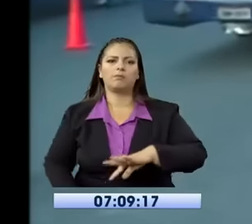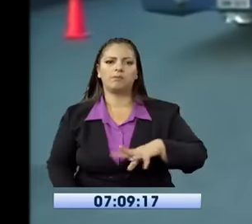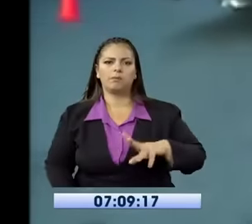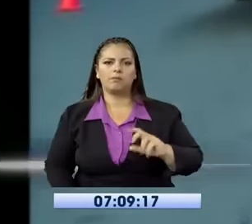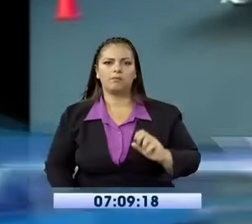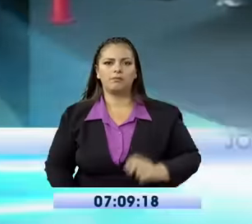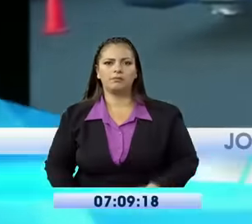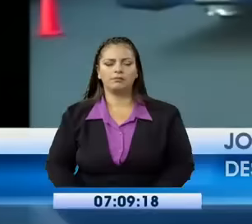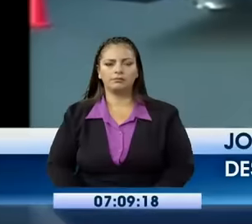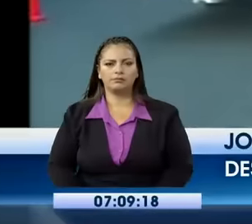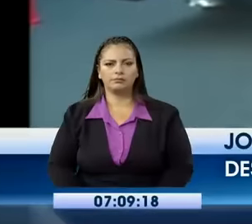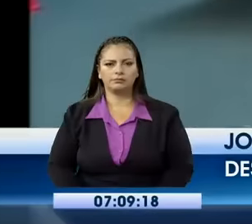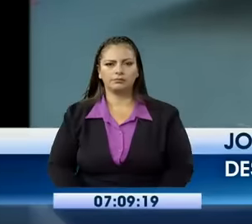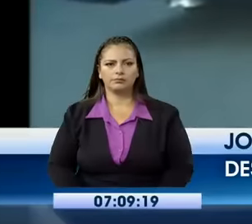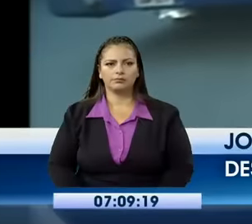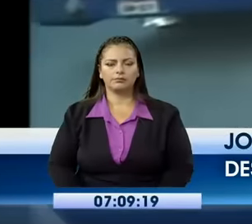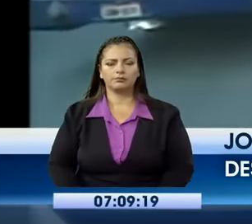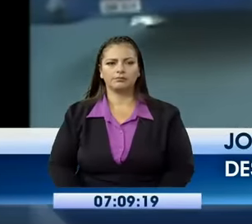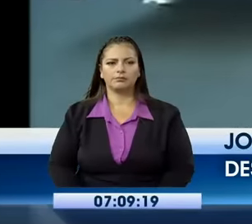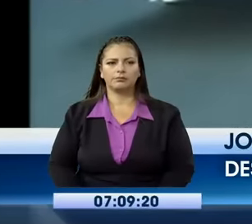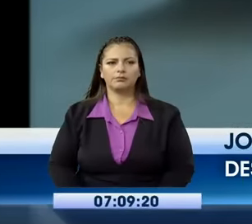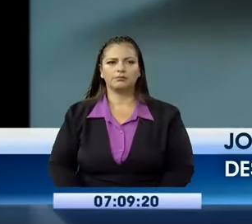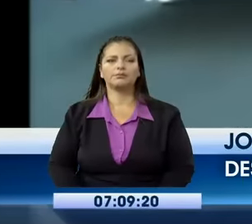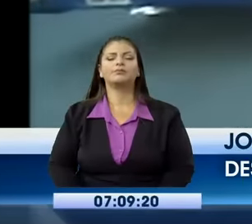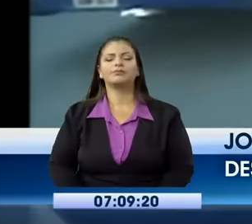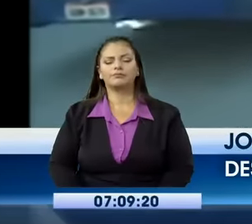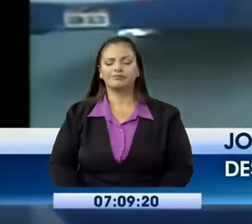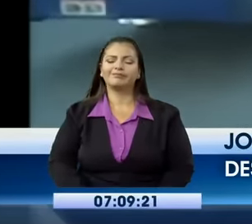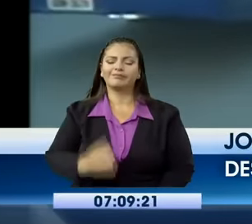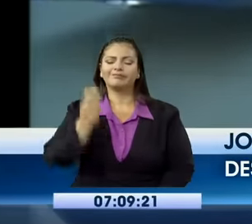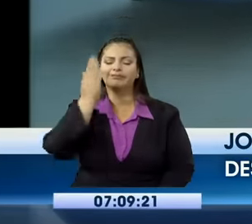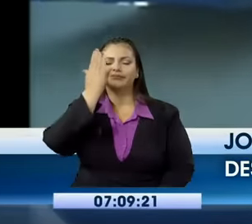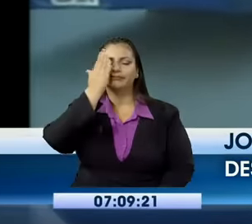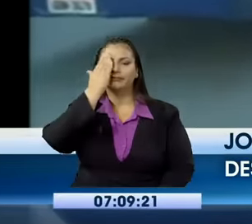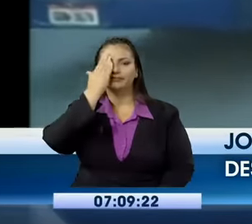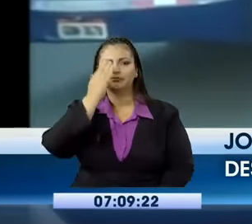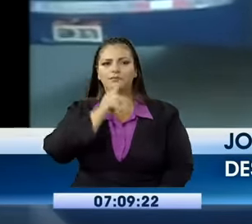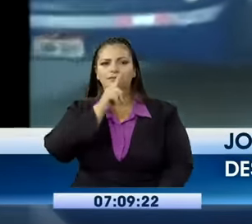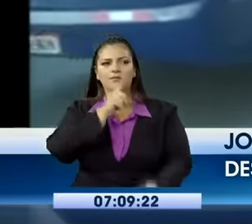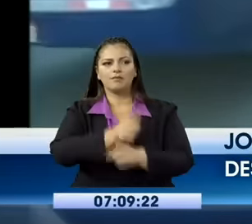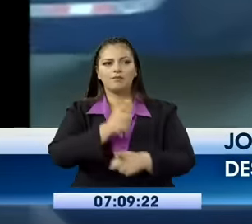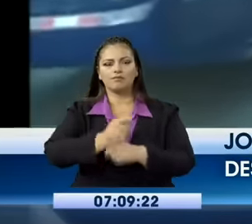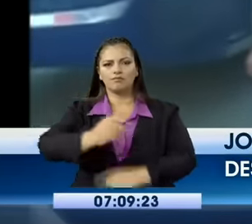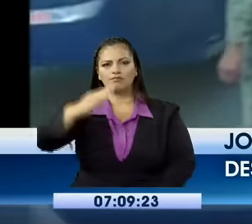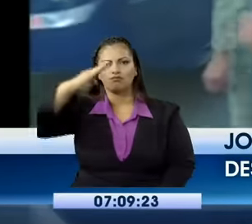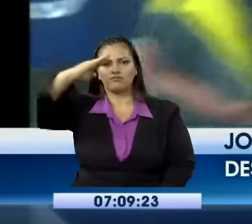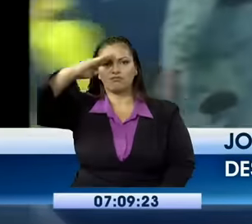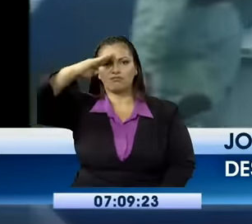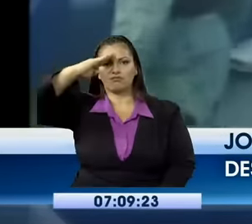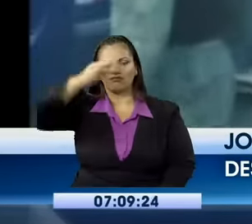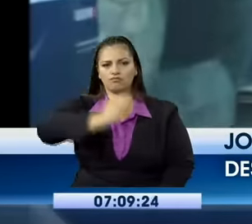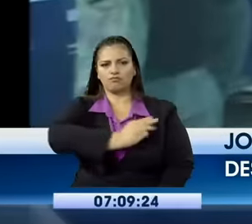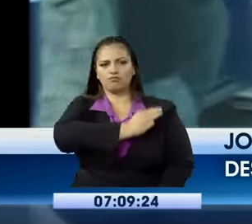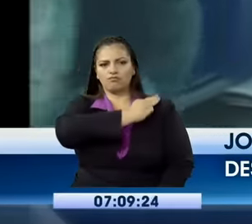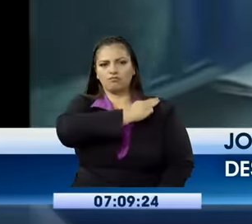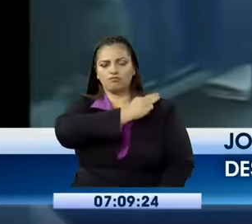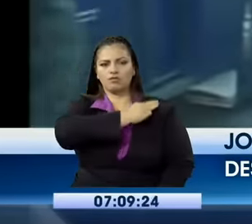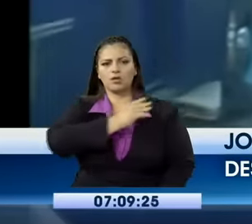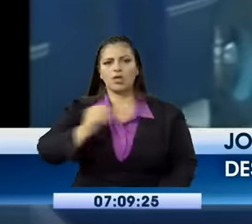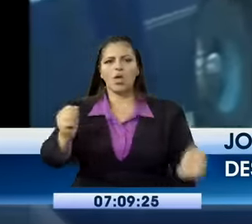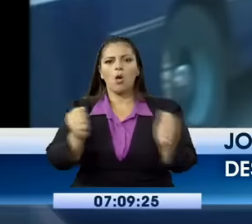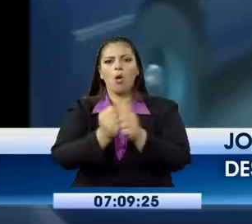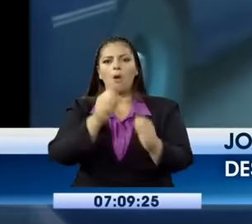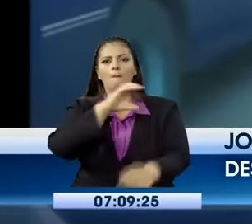sabiendas de esta lamentable y penosa situación las fuerzas armadas como también la Policía Nacional